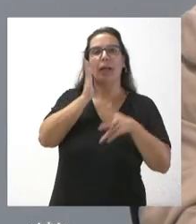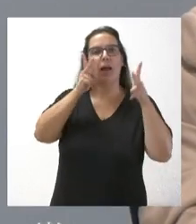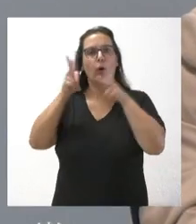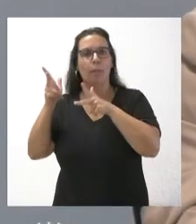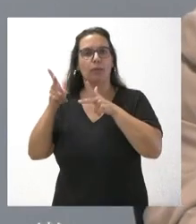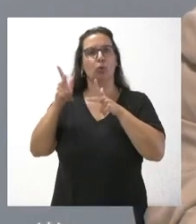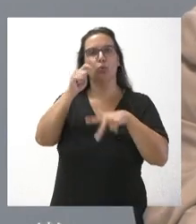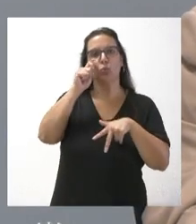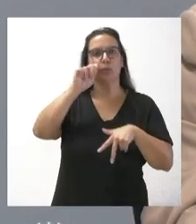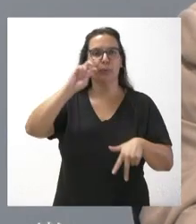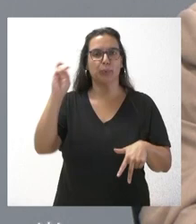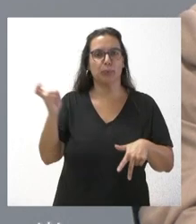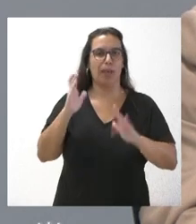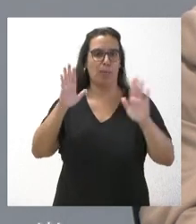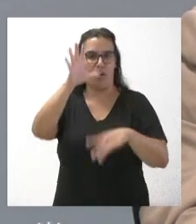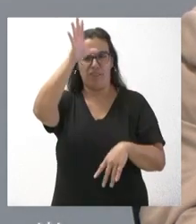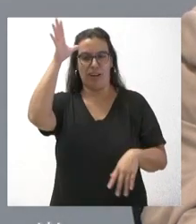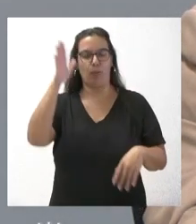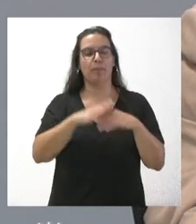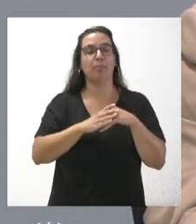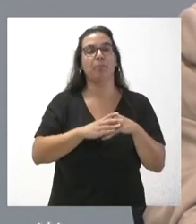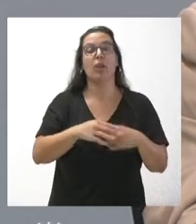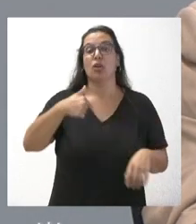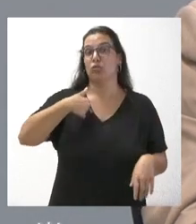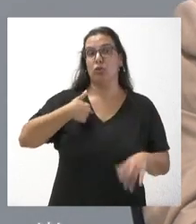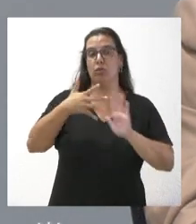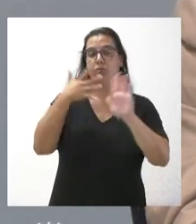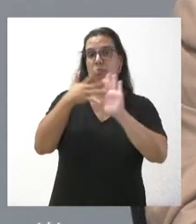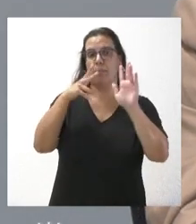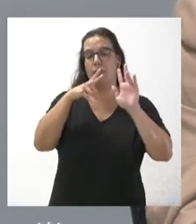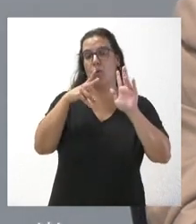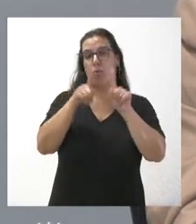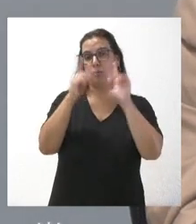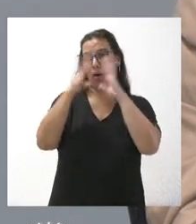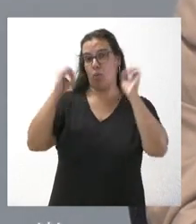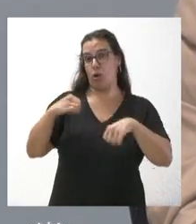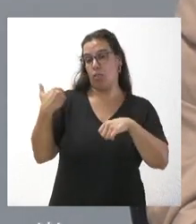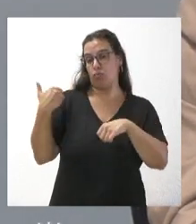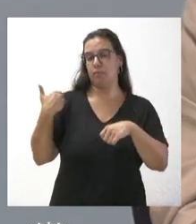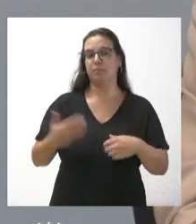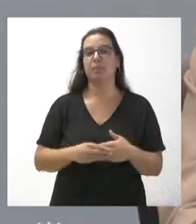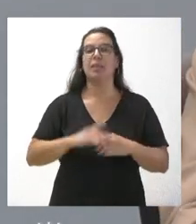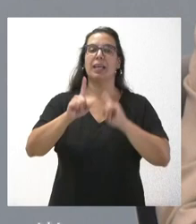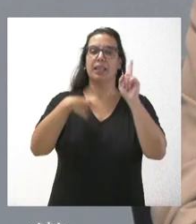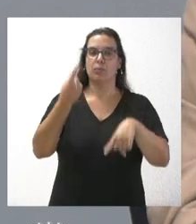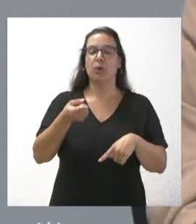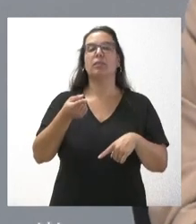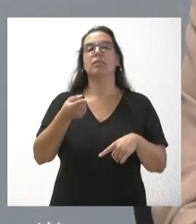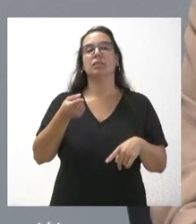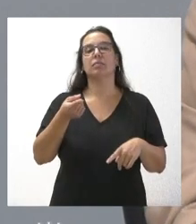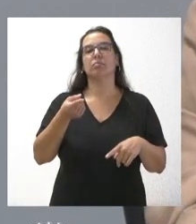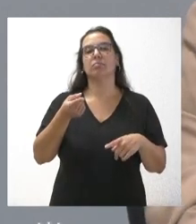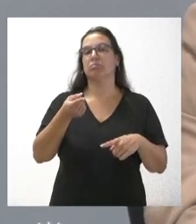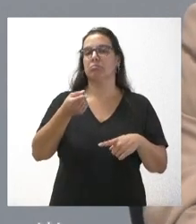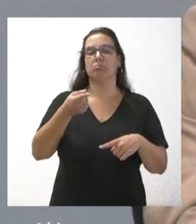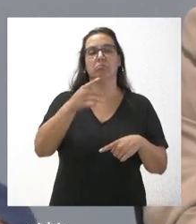estival, por otro. Yo paso a un rápido análisis de lo que son los acuerdos del Consejo de Gobierno y luego estaremos a su disposición